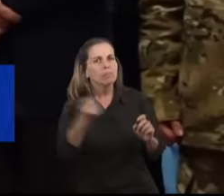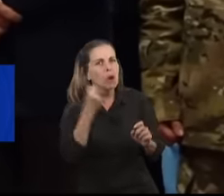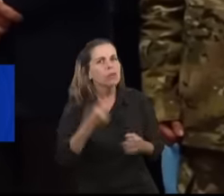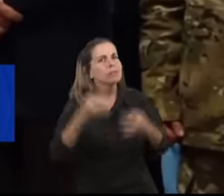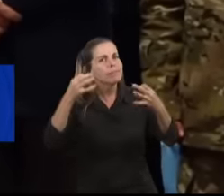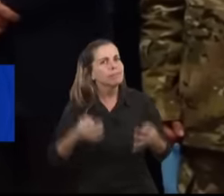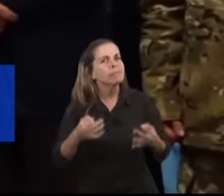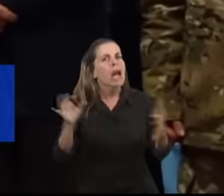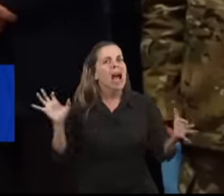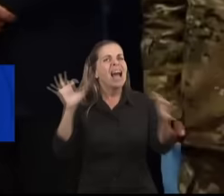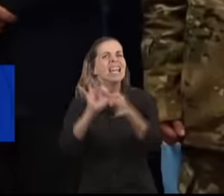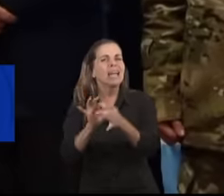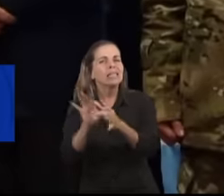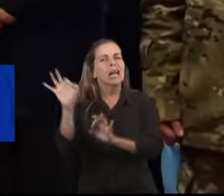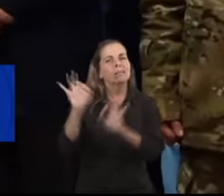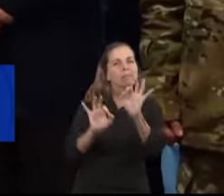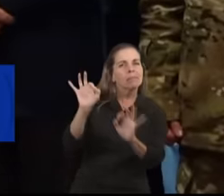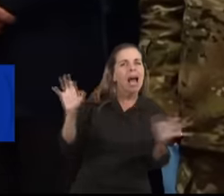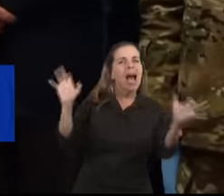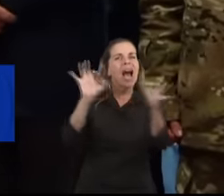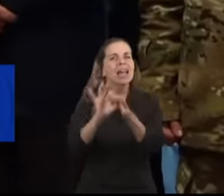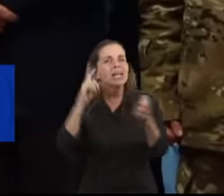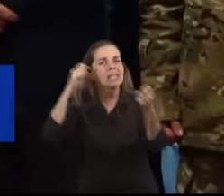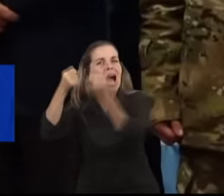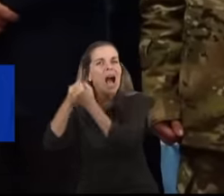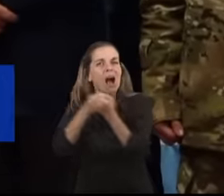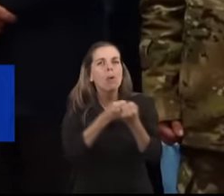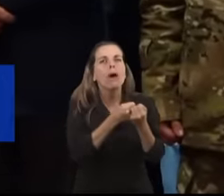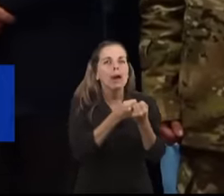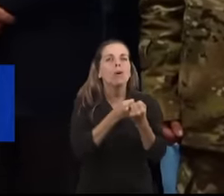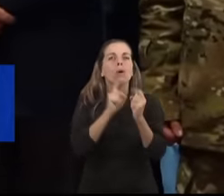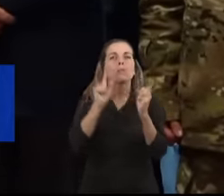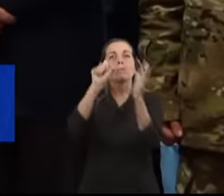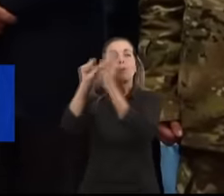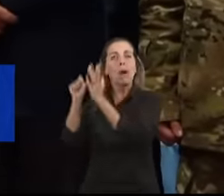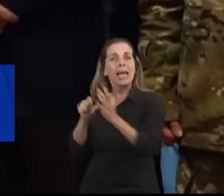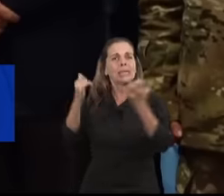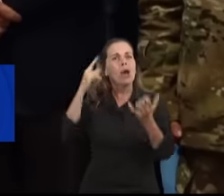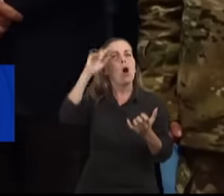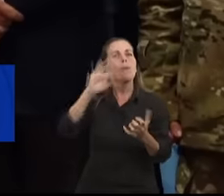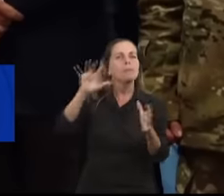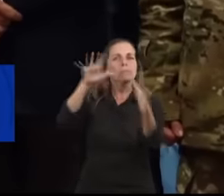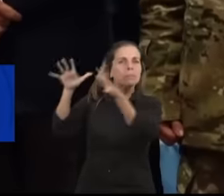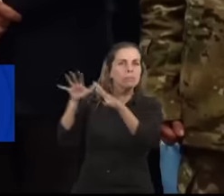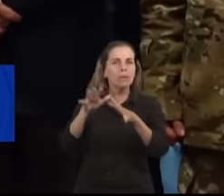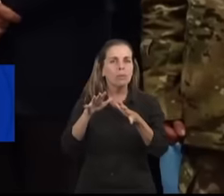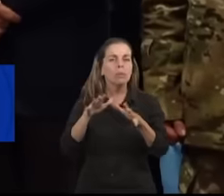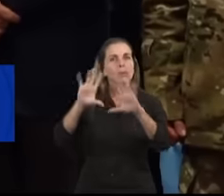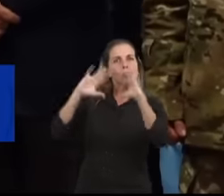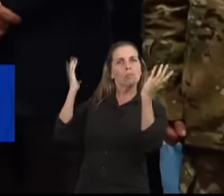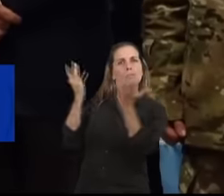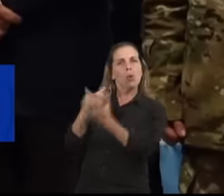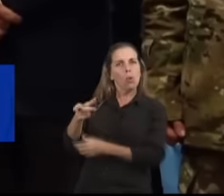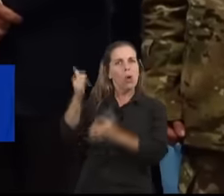construyendo alianzas estratégicas con aquellos con quienes compartimos una visión del mundo. En un mundo de escala global, pero de